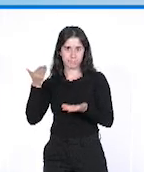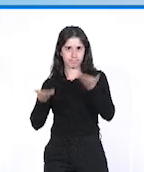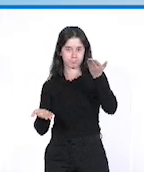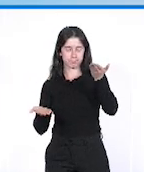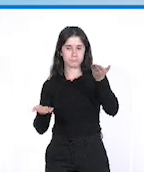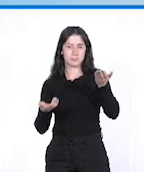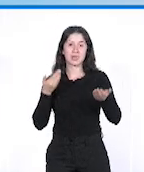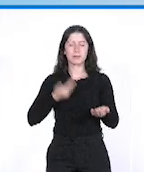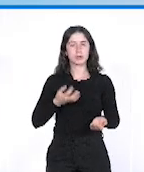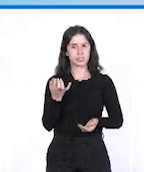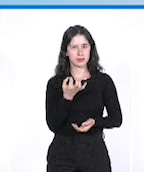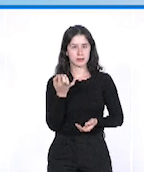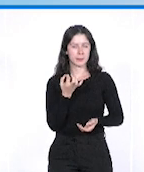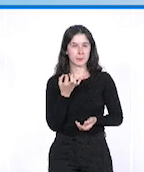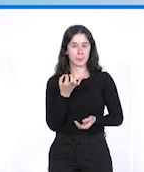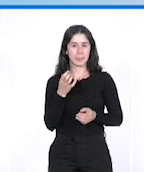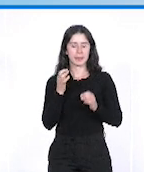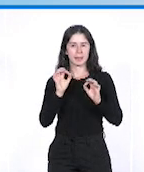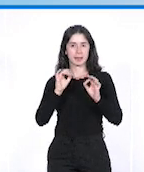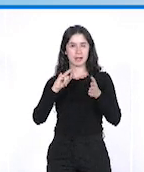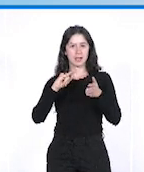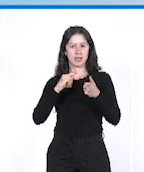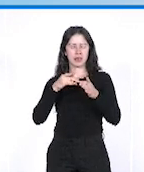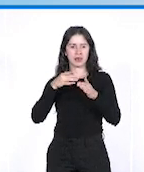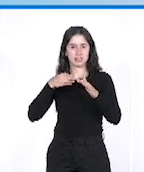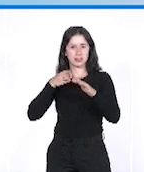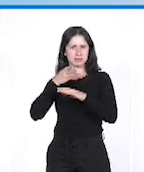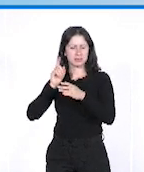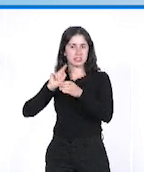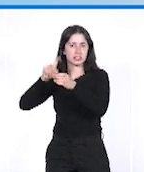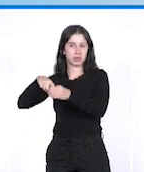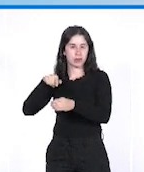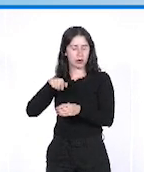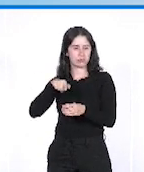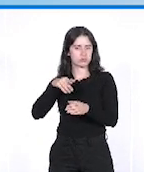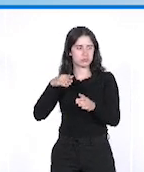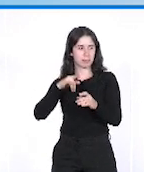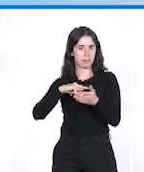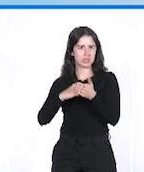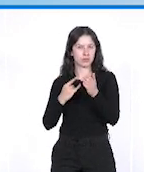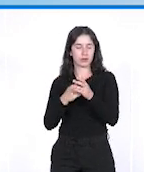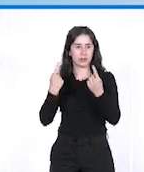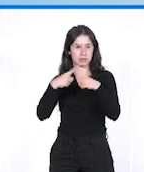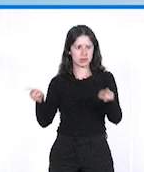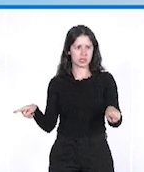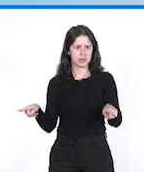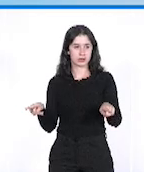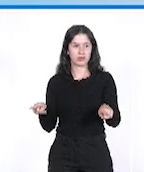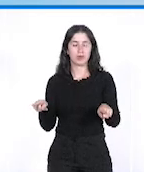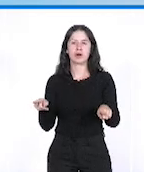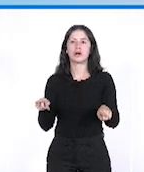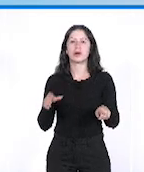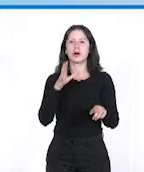que el método de intervención es distinto y entonces no no puedes comparar métodos de intervención distinto sobre todo cuando el